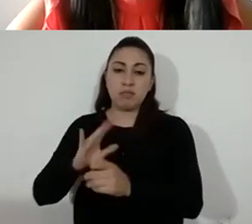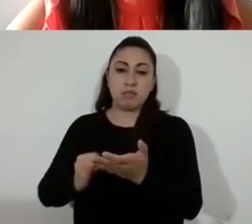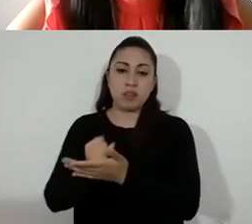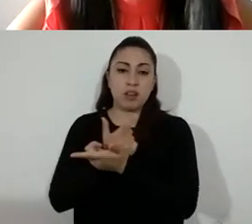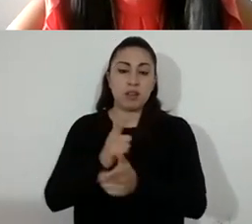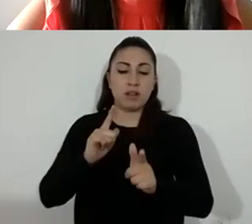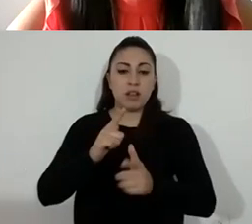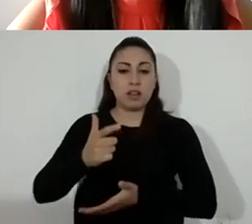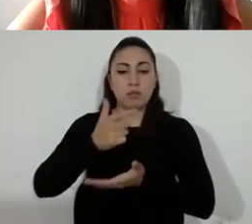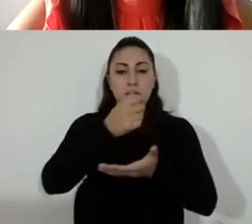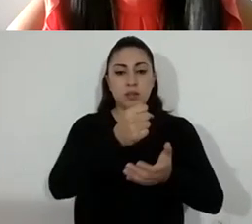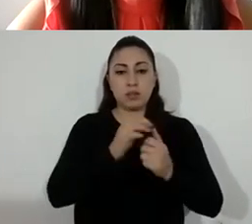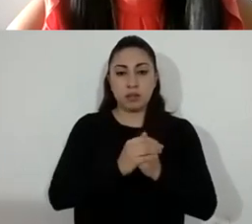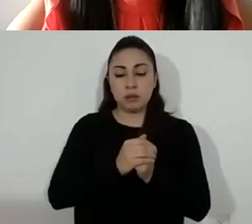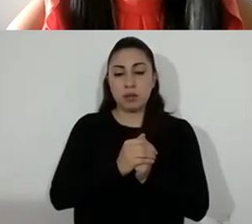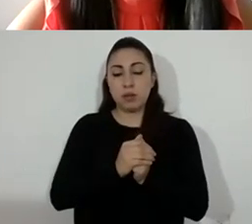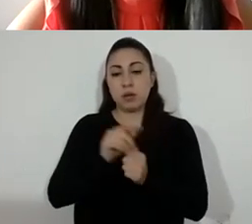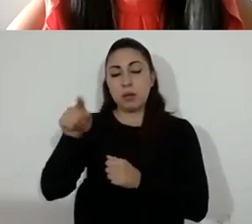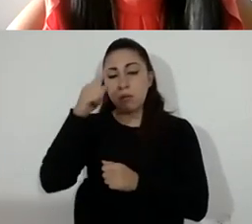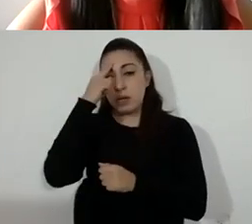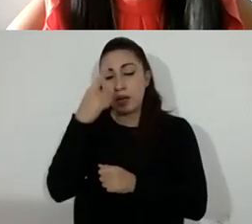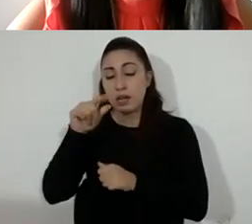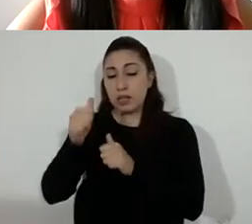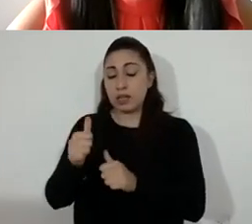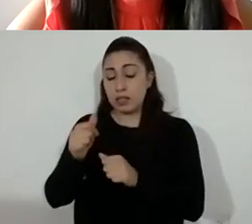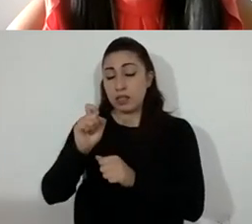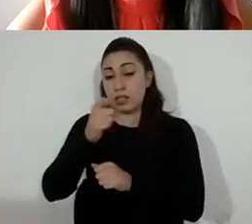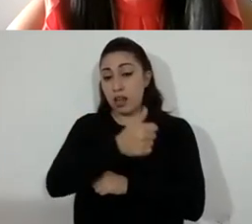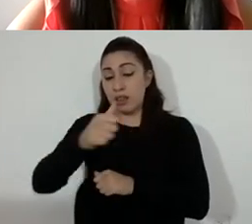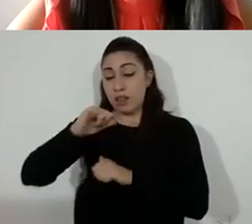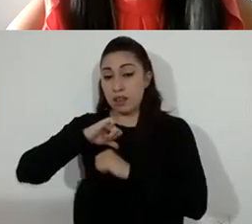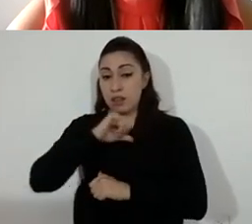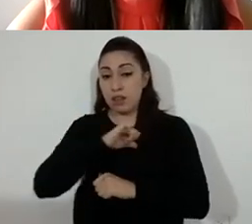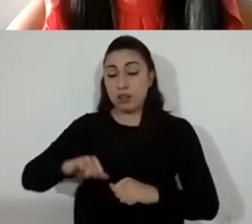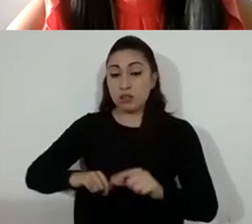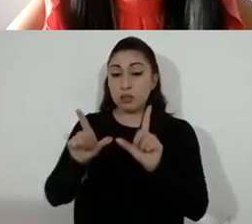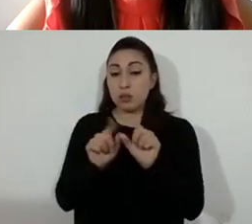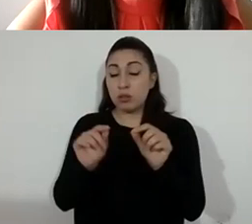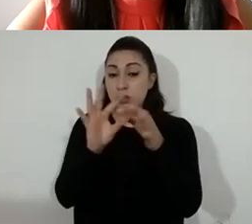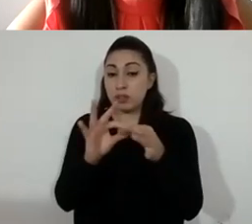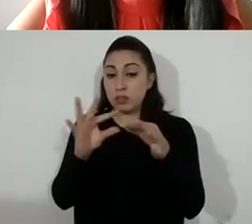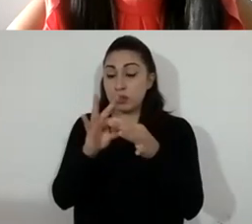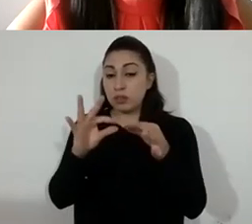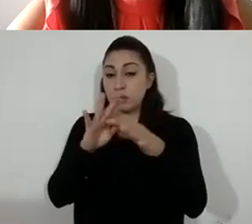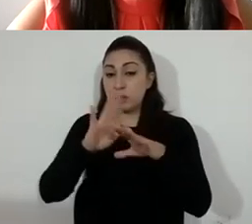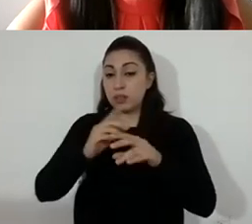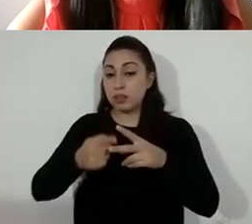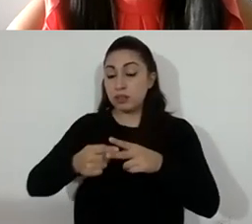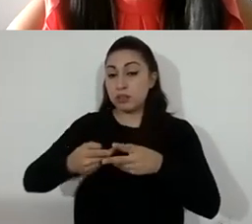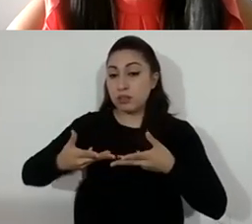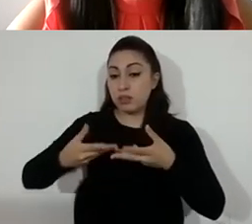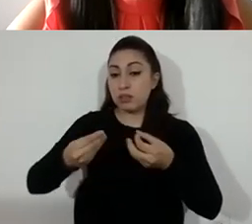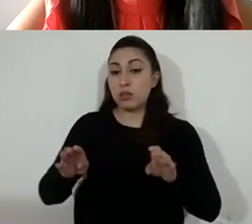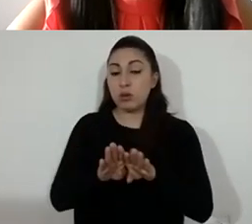Es decir, para hacer un veto general y solamente le tendrá que justificar a la Secretaría de